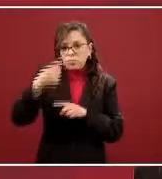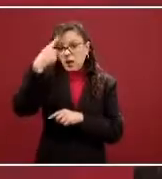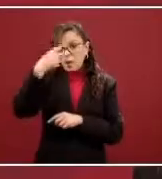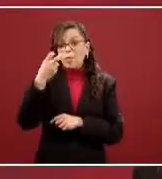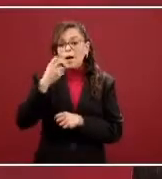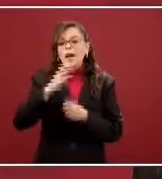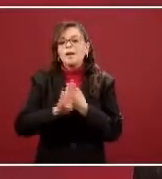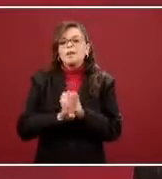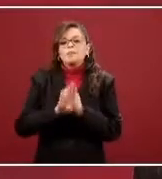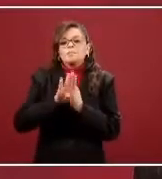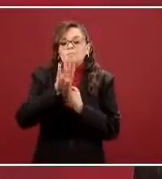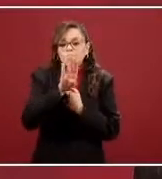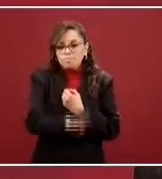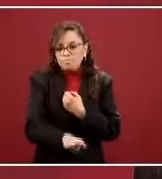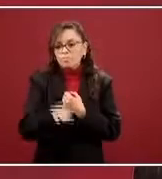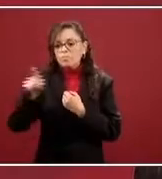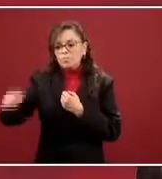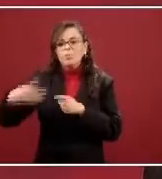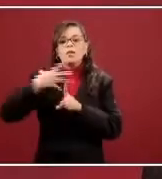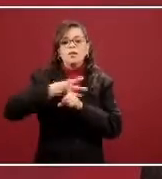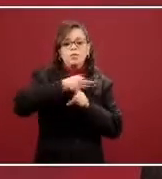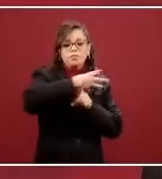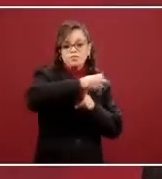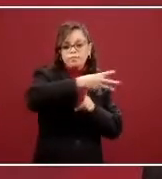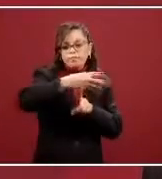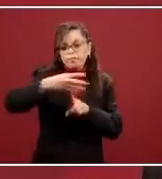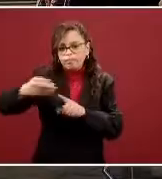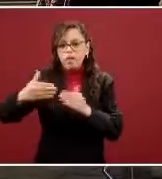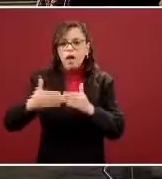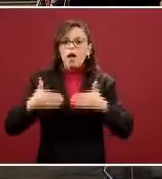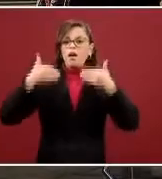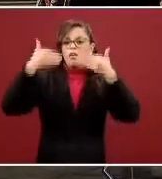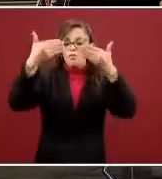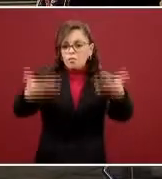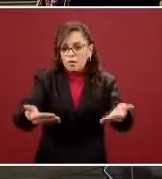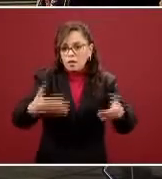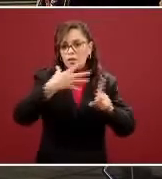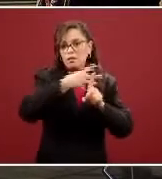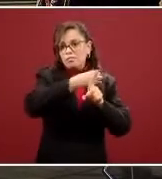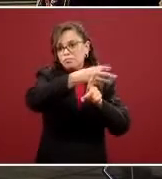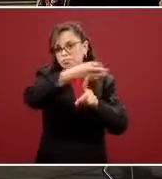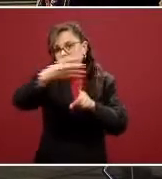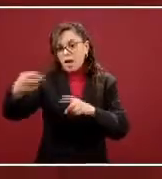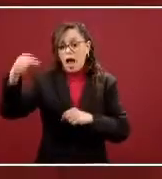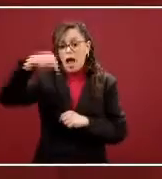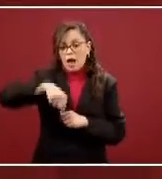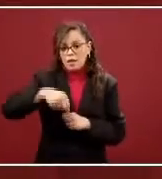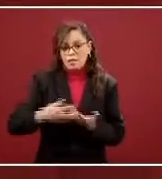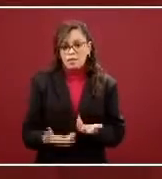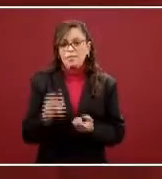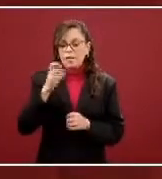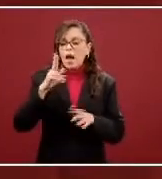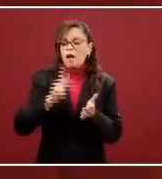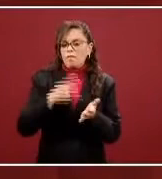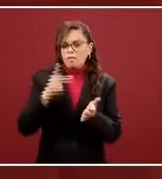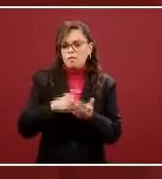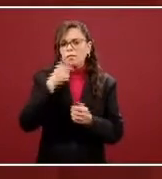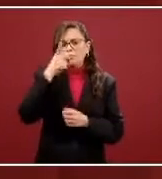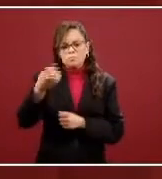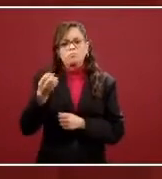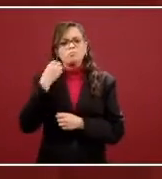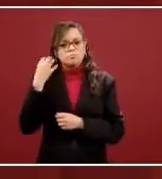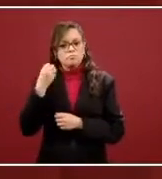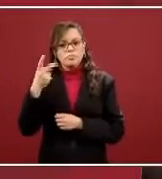una dispersión comunitaria libre o abierta. Esto no quiere decir que el sistema, y lo hemos dicho en muchas conferencias, identifique